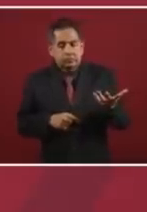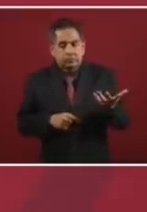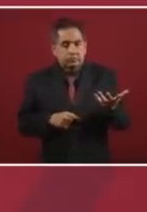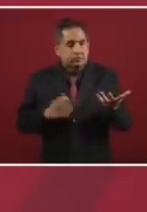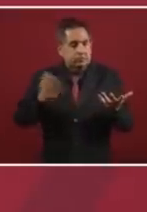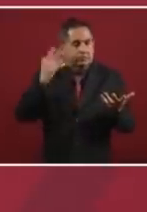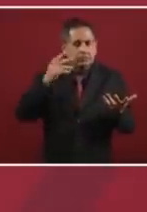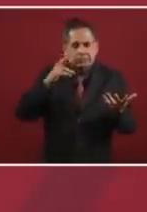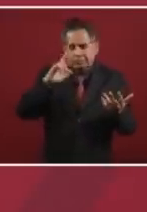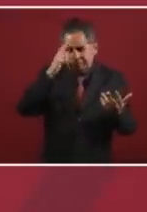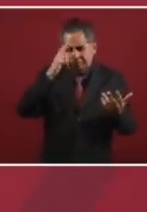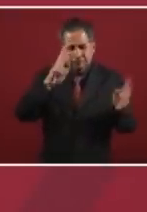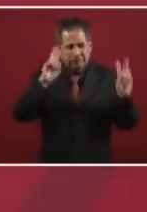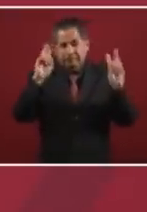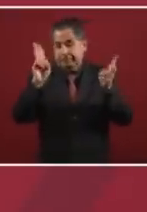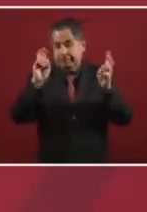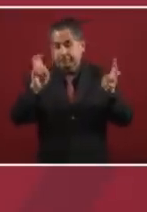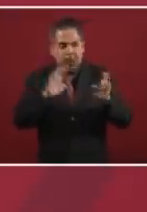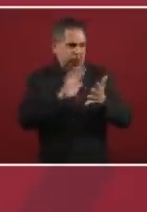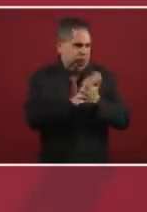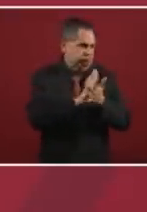de delincuentes